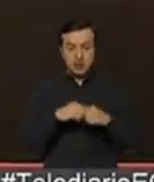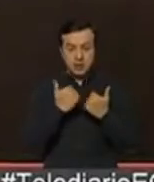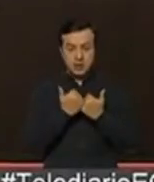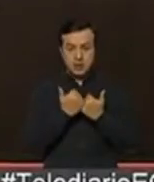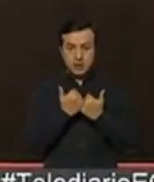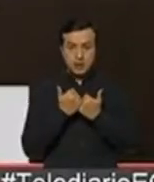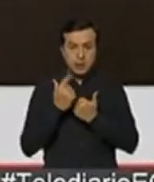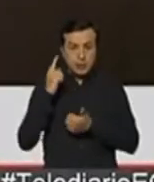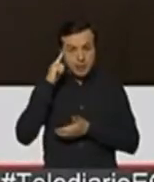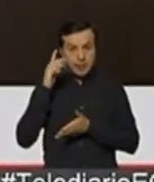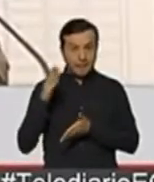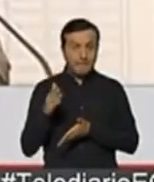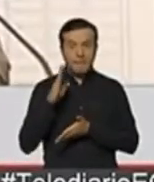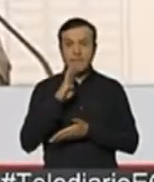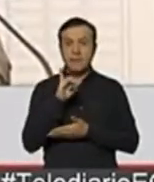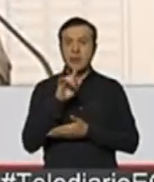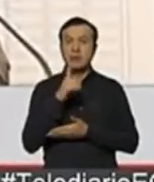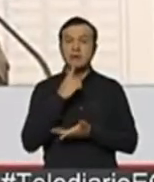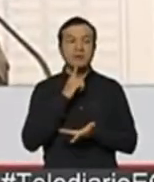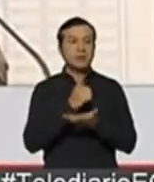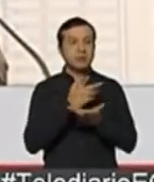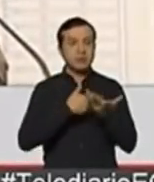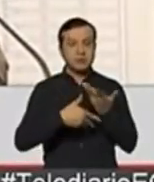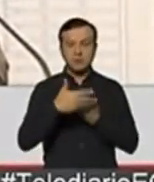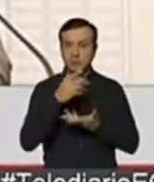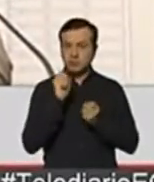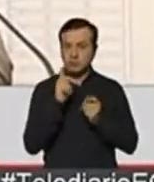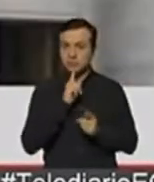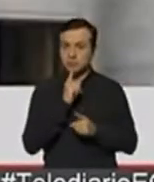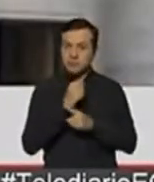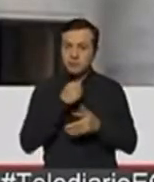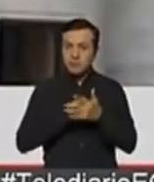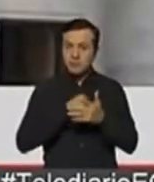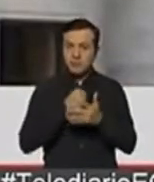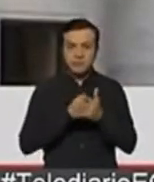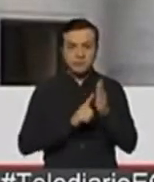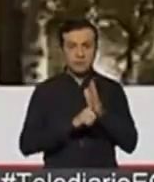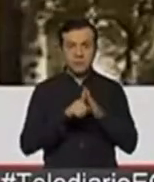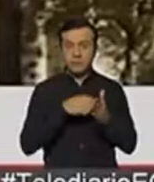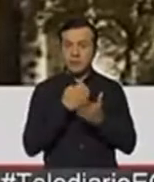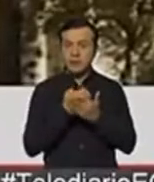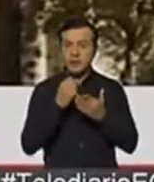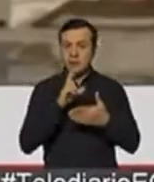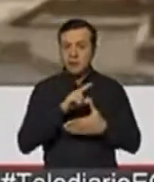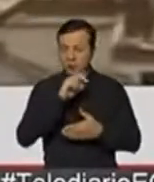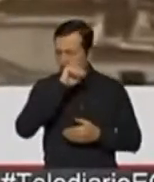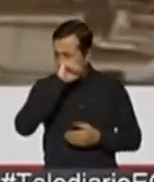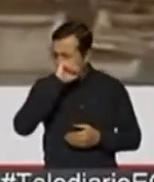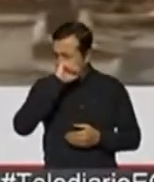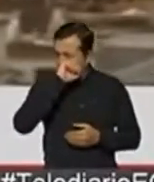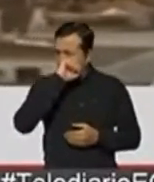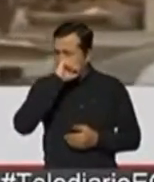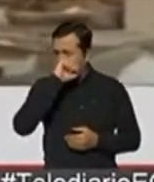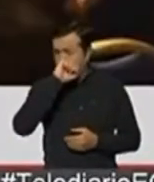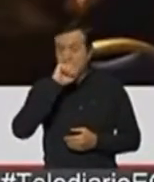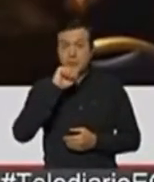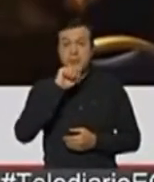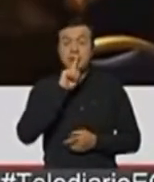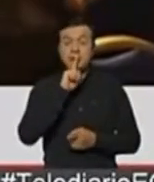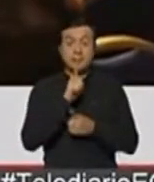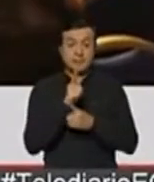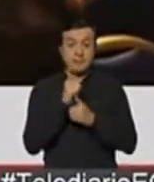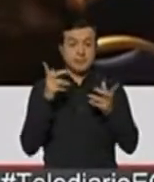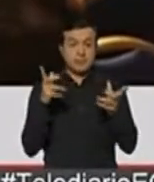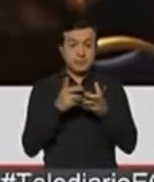de Gobernadores del BID se abordarán las oportunidades y desafíos para el desarrollo económico de América Latina y el Caribe. La cita contará